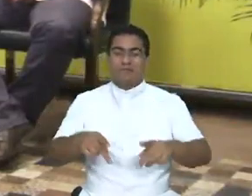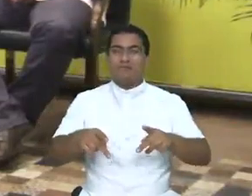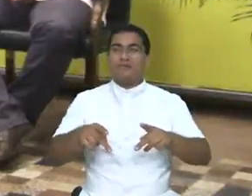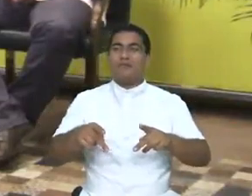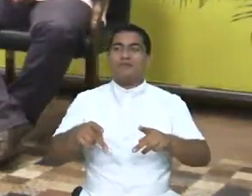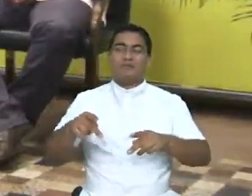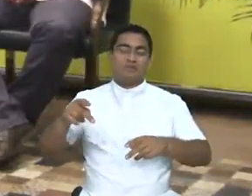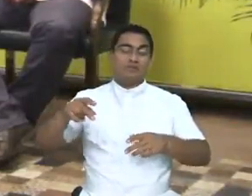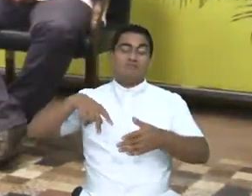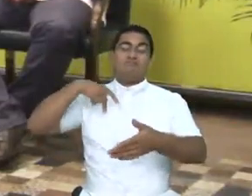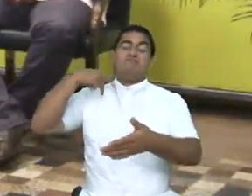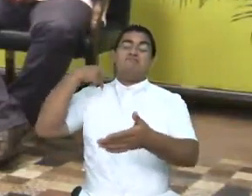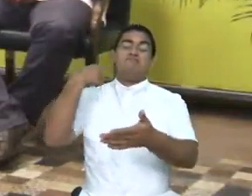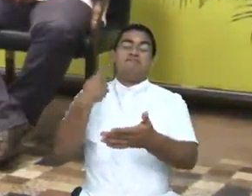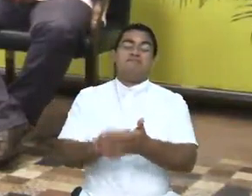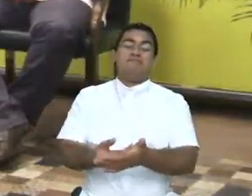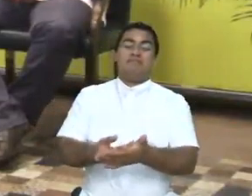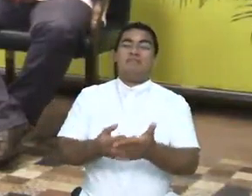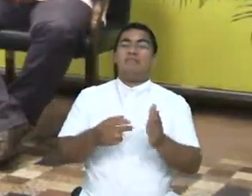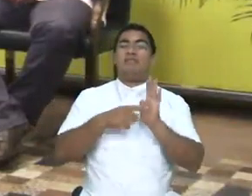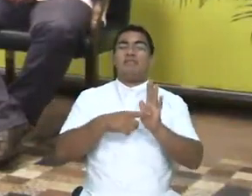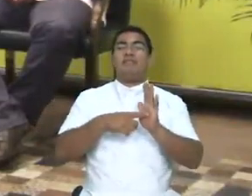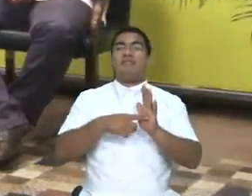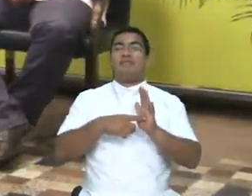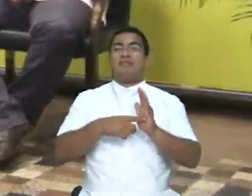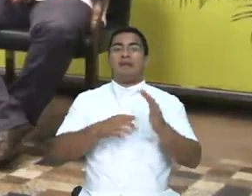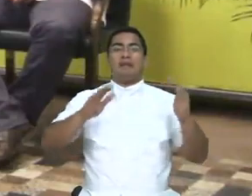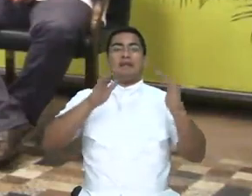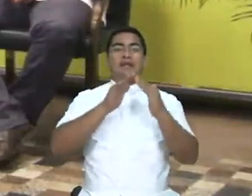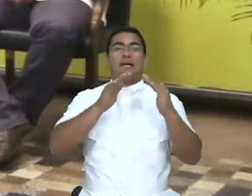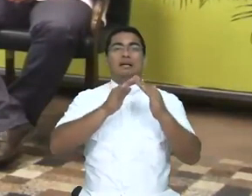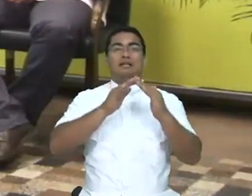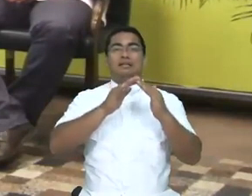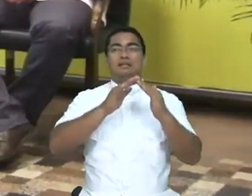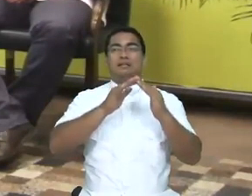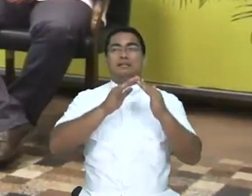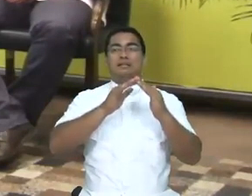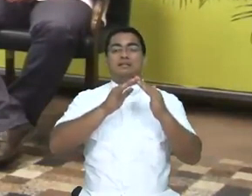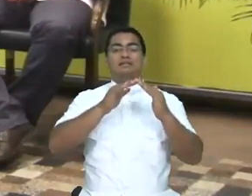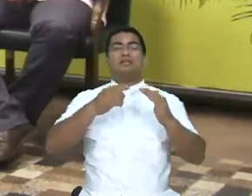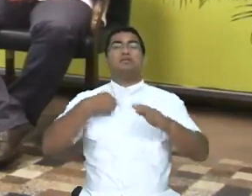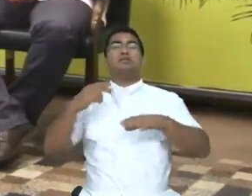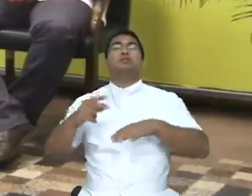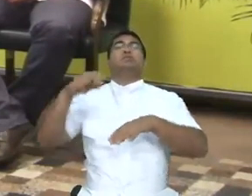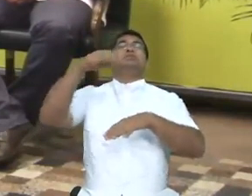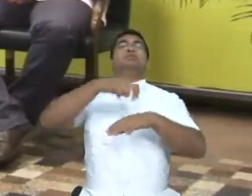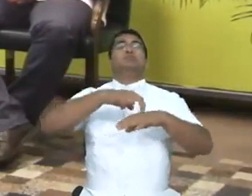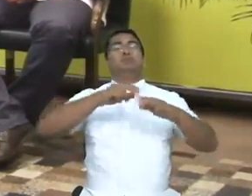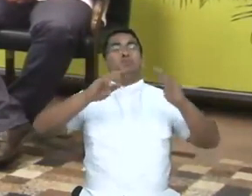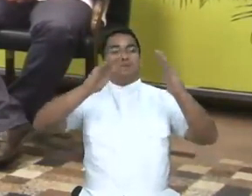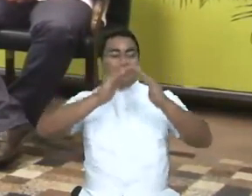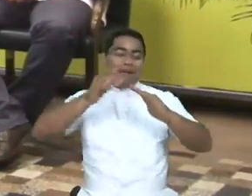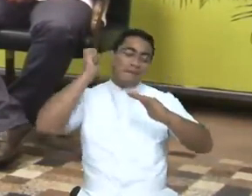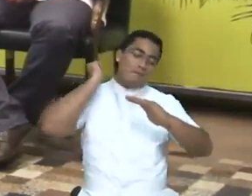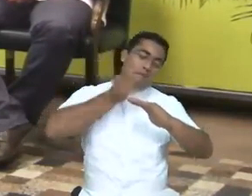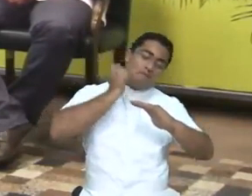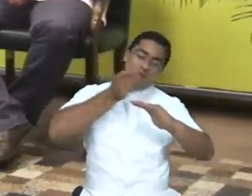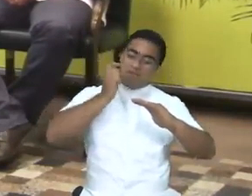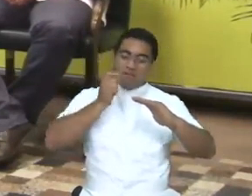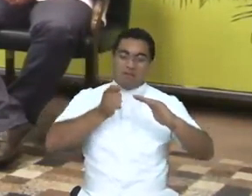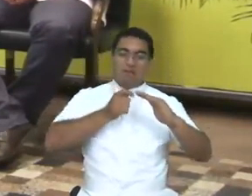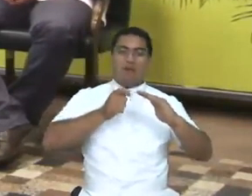suele suceder. Aquí hemos hablado nosotros de los accidentes caseros. O sea, no solo las personas que están construyendo o que están arriba